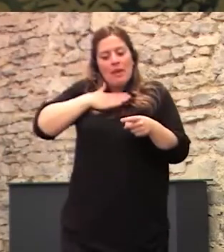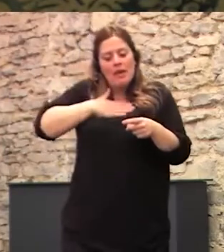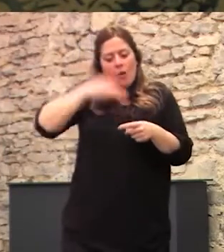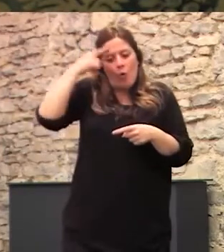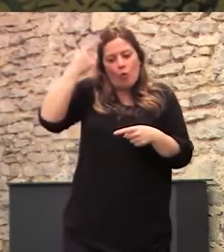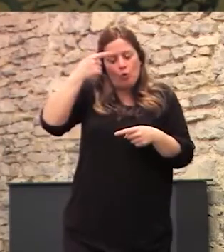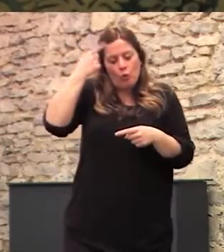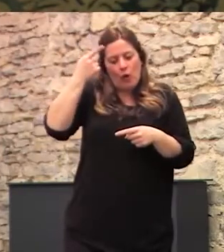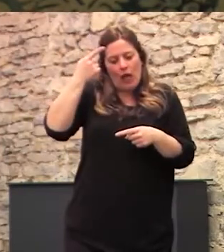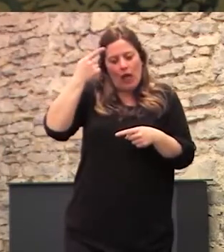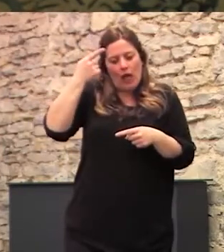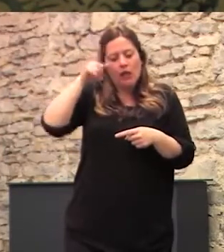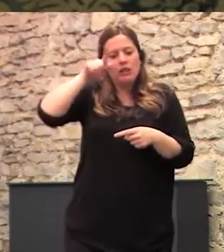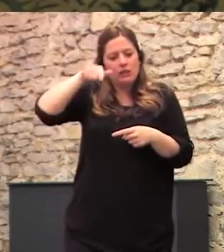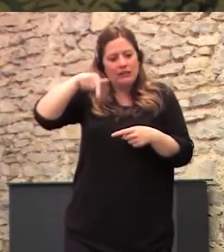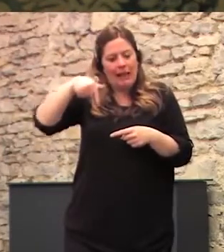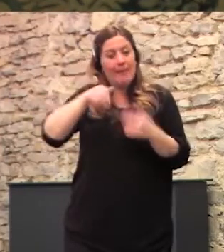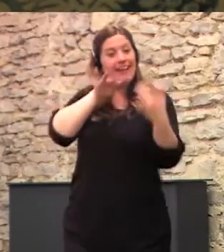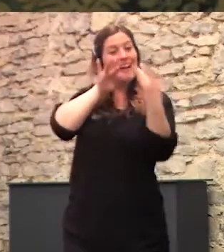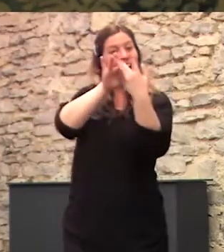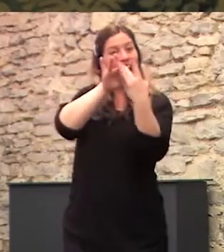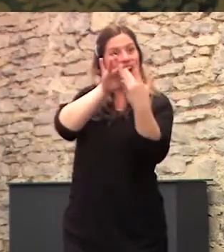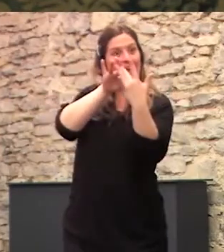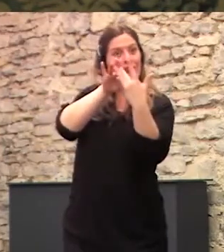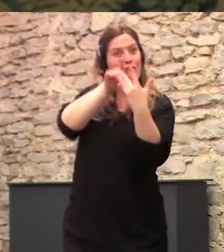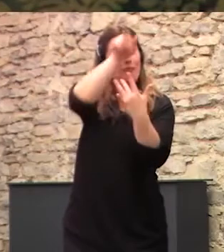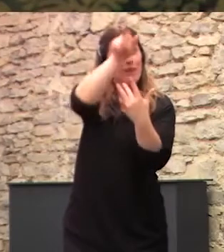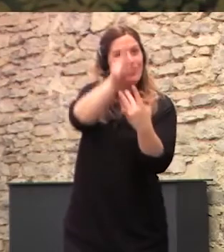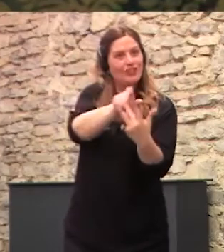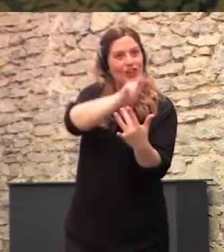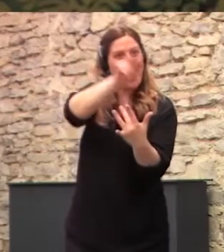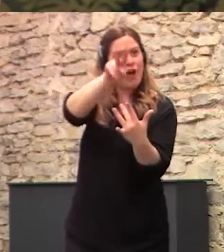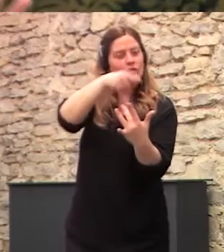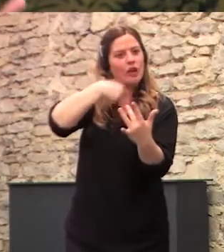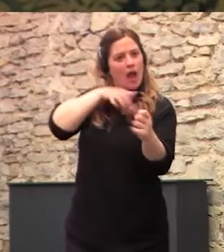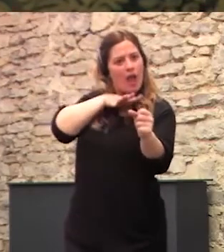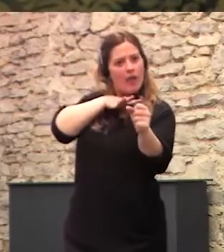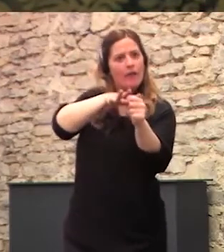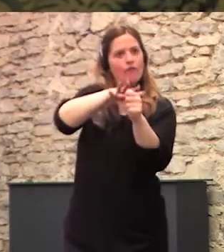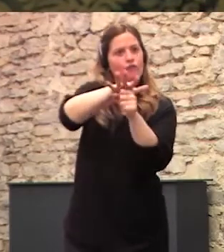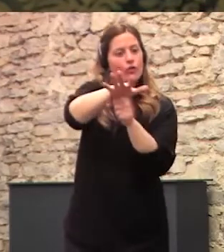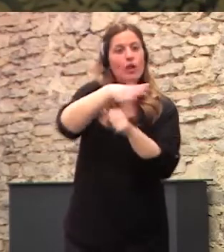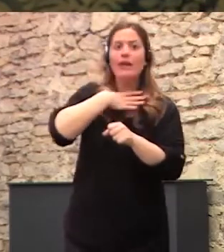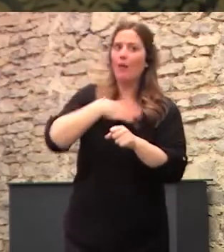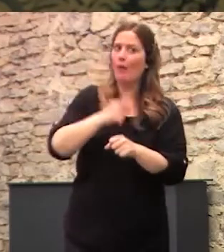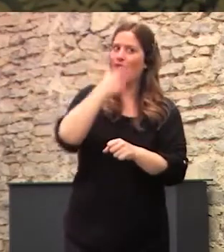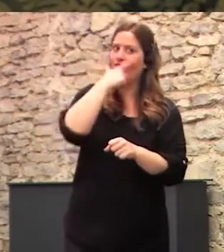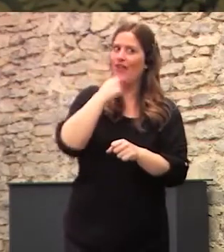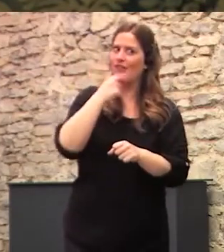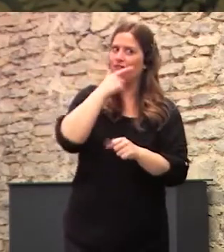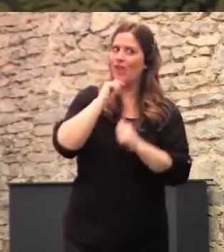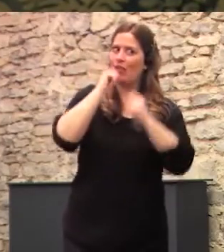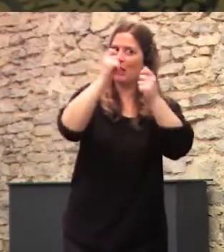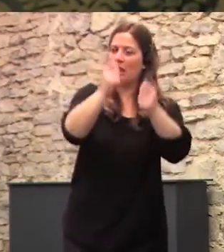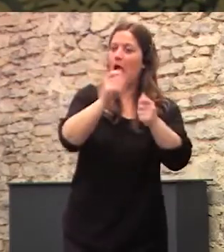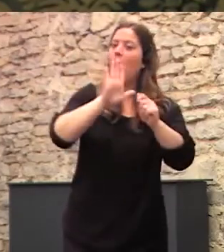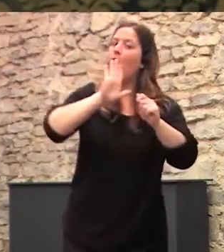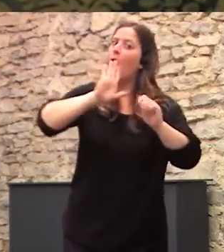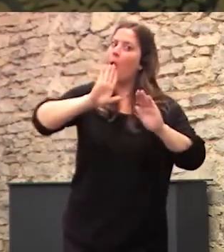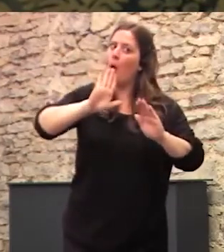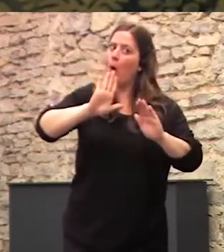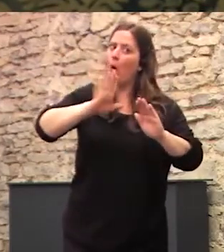están incidiendo en la relación con esta otra persona que la pueden facilitar o la pueden